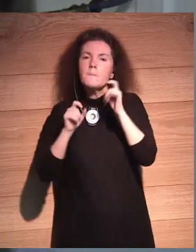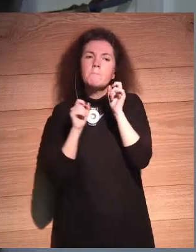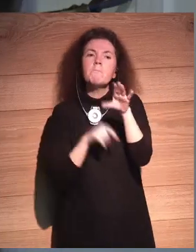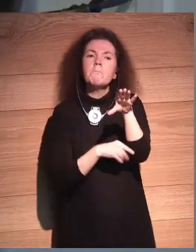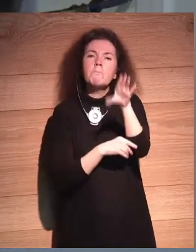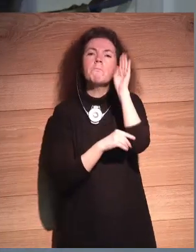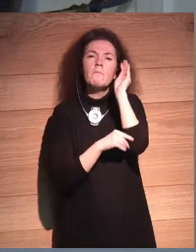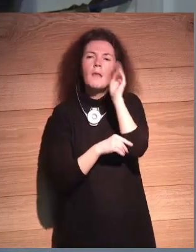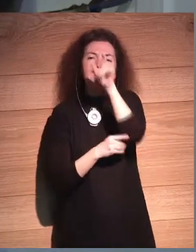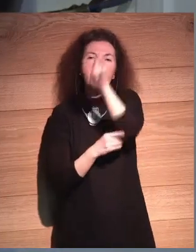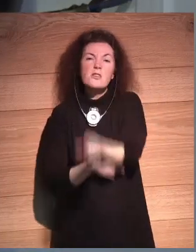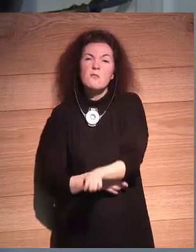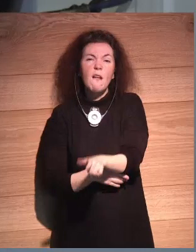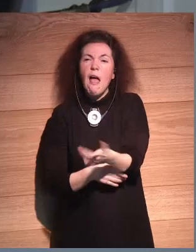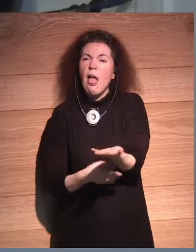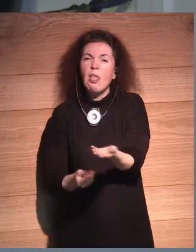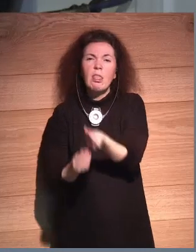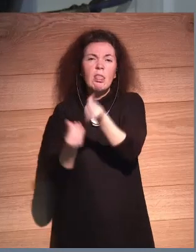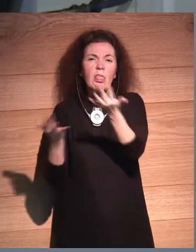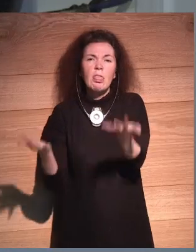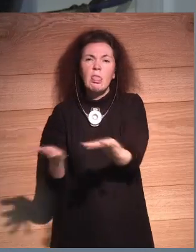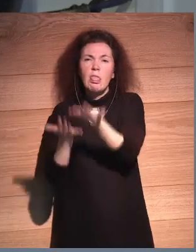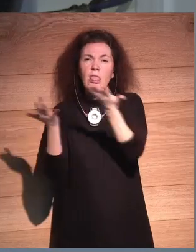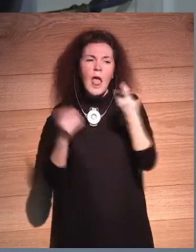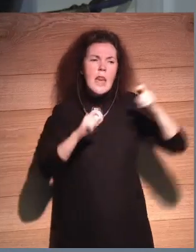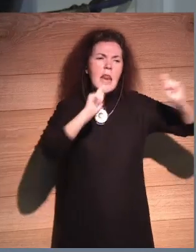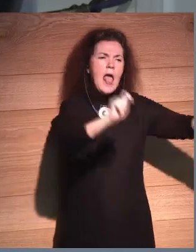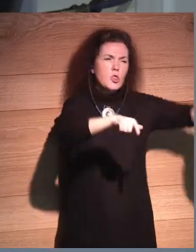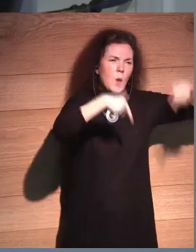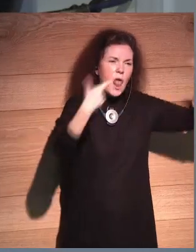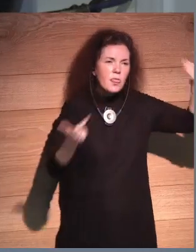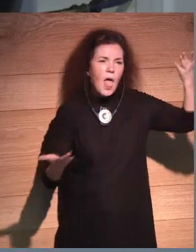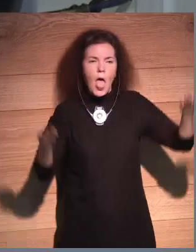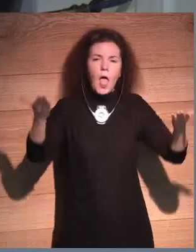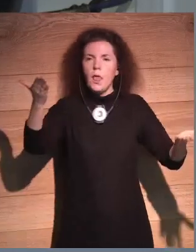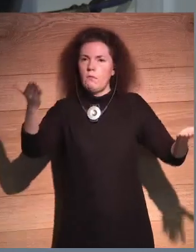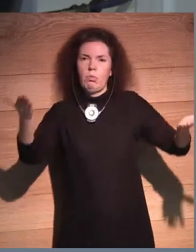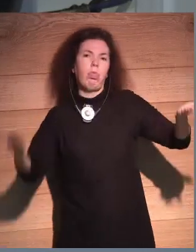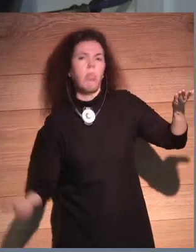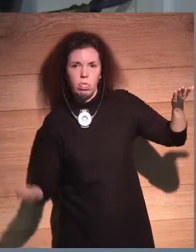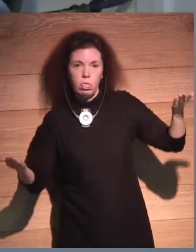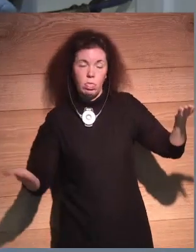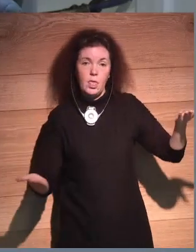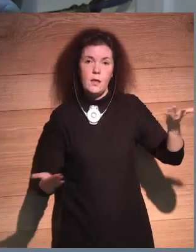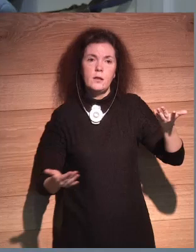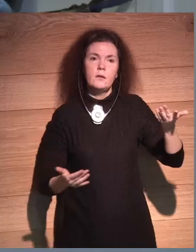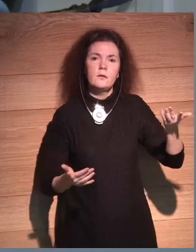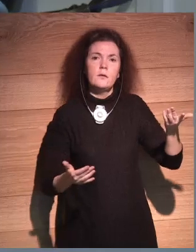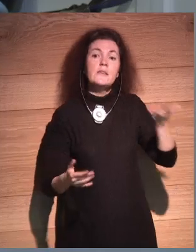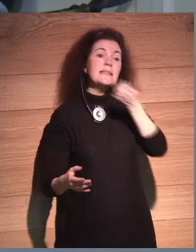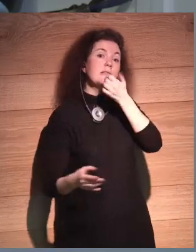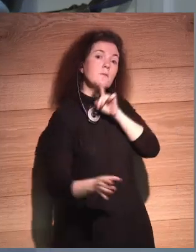el ser humano si se pone en relación con la naturaleza, y lo enorme que es si se concibe como una parte de